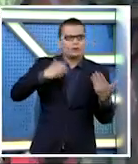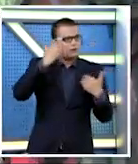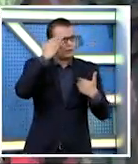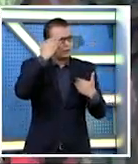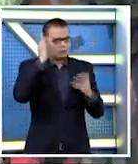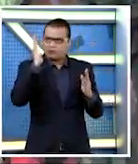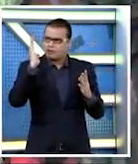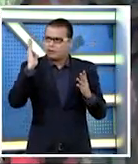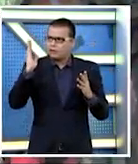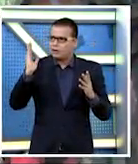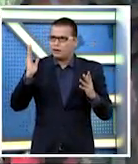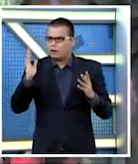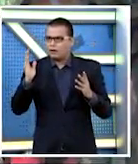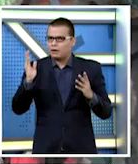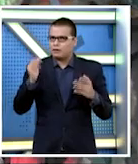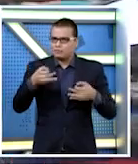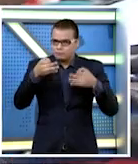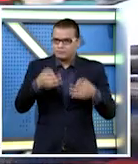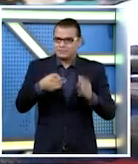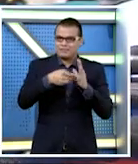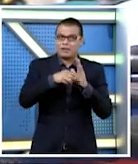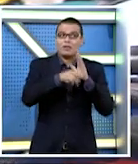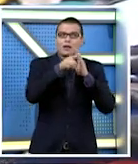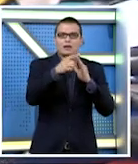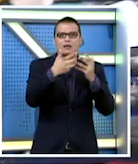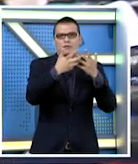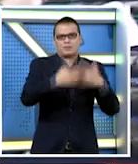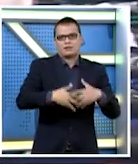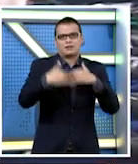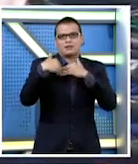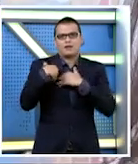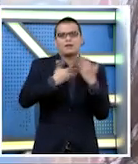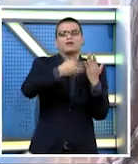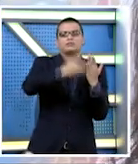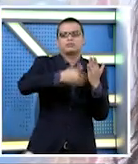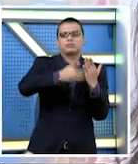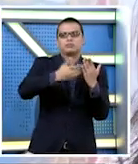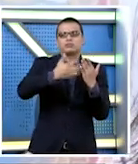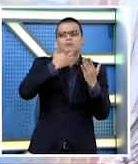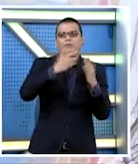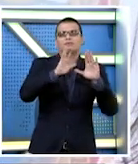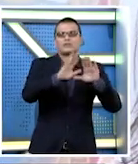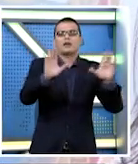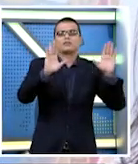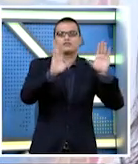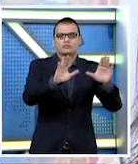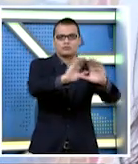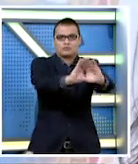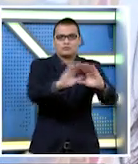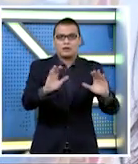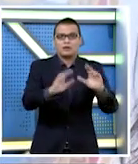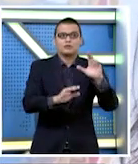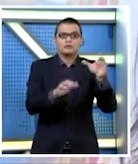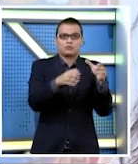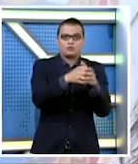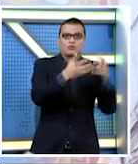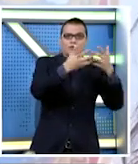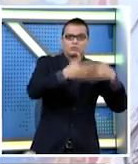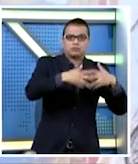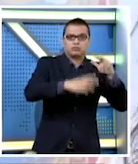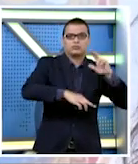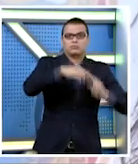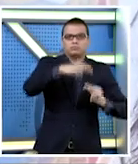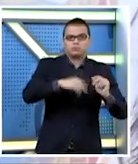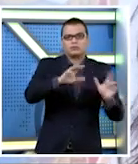todavía no pueden abrir para reactivar sus actividades comerciales. Para los sectores de manufactura y construcción hemos habilitado 4 días de